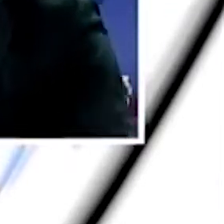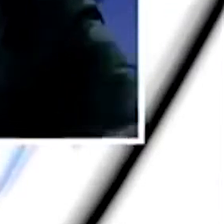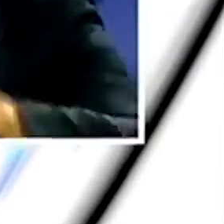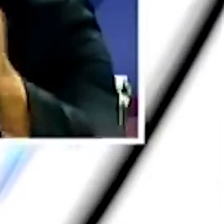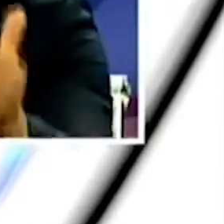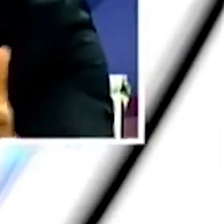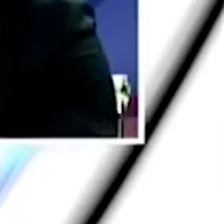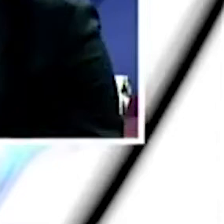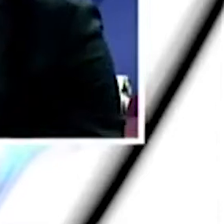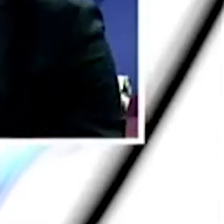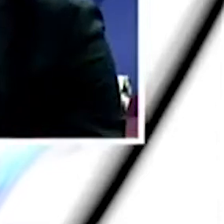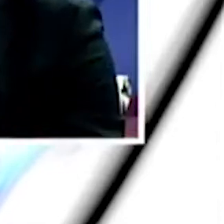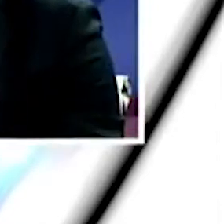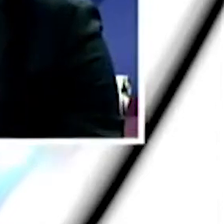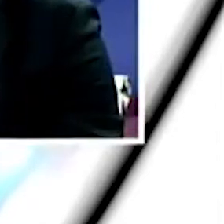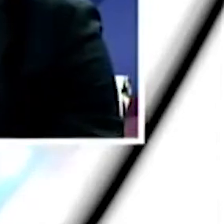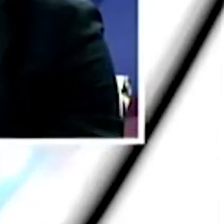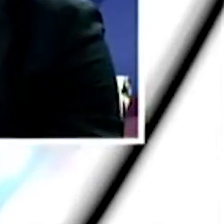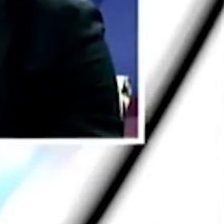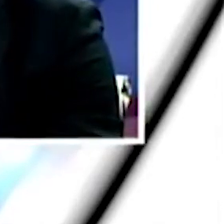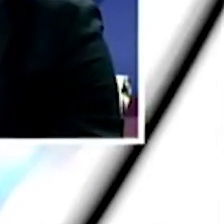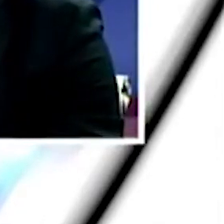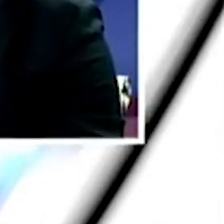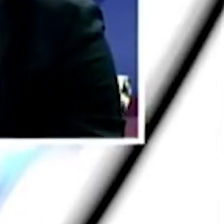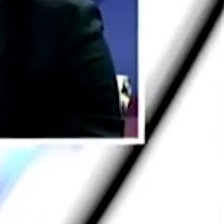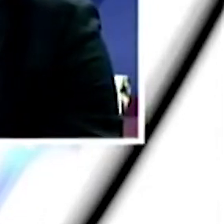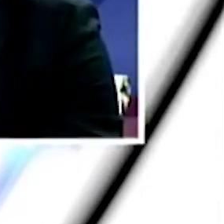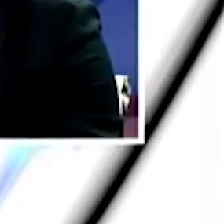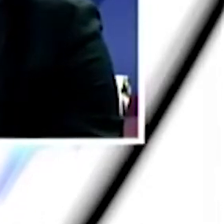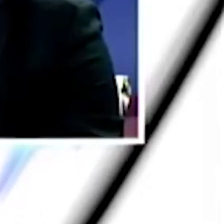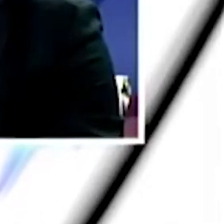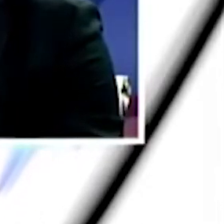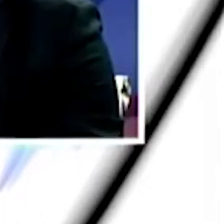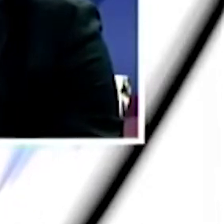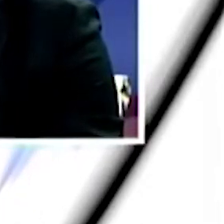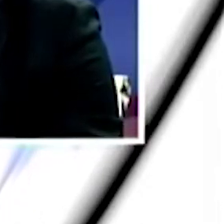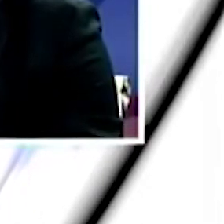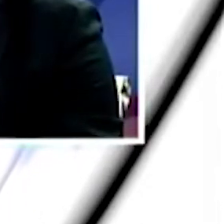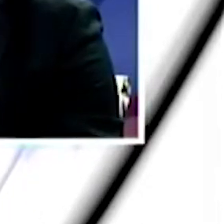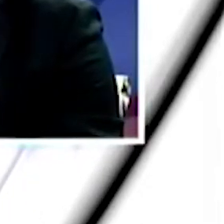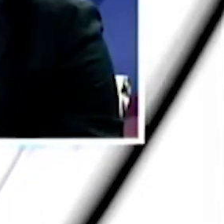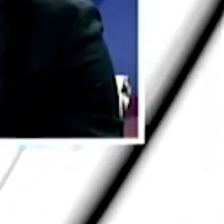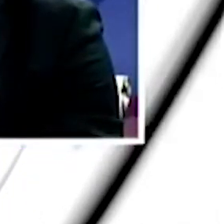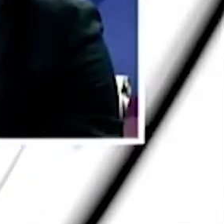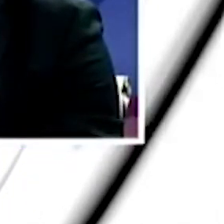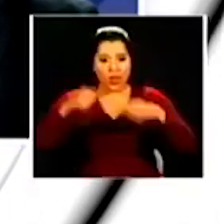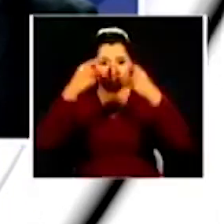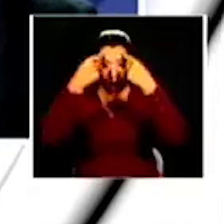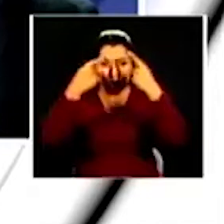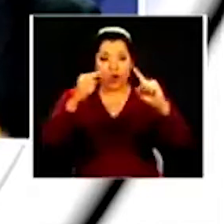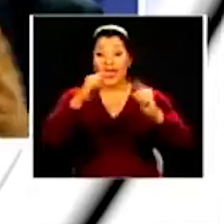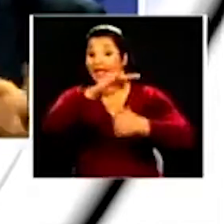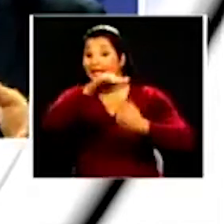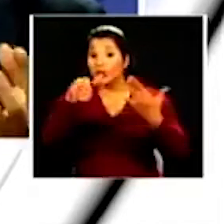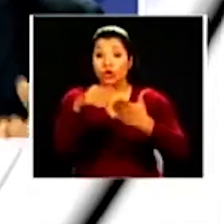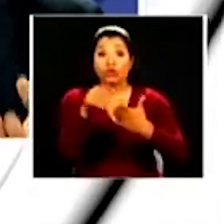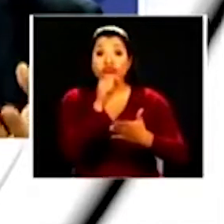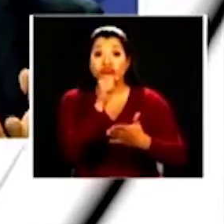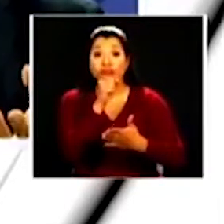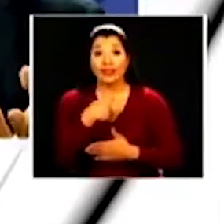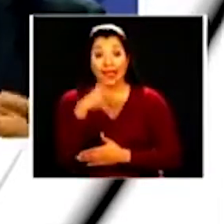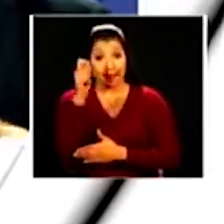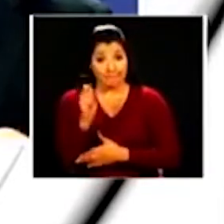que en un próximo gobierno estemos cerca de universalizar las pensiones no contributivas para los adultos mayores en pobreza. Puente al desarrollo